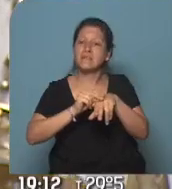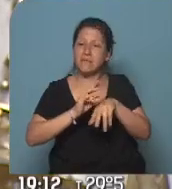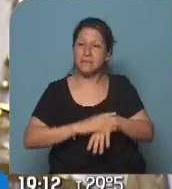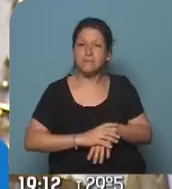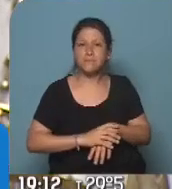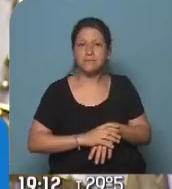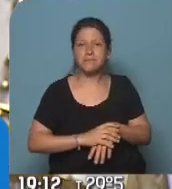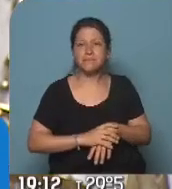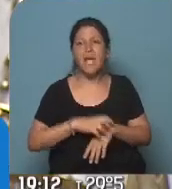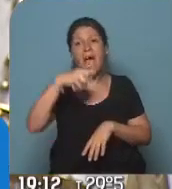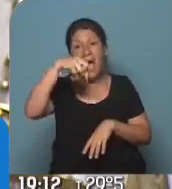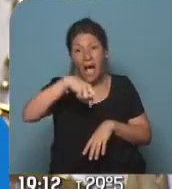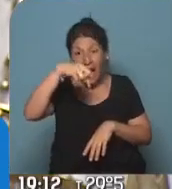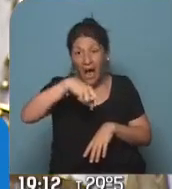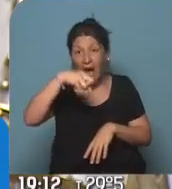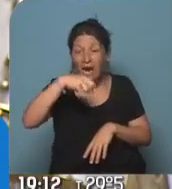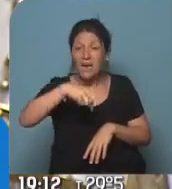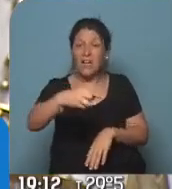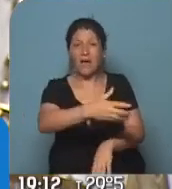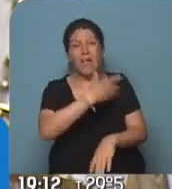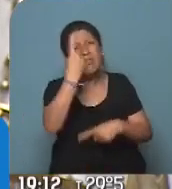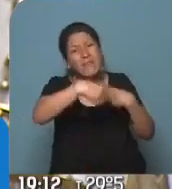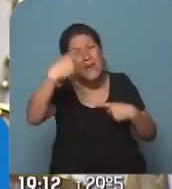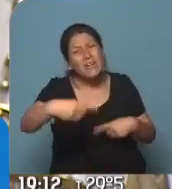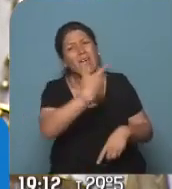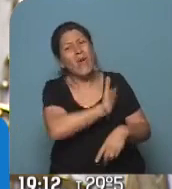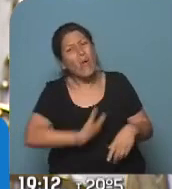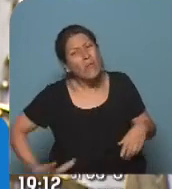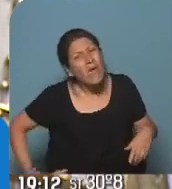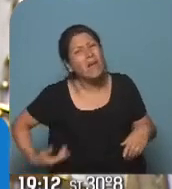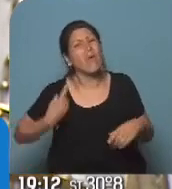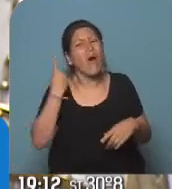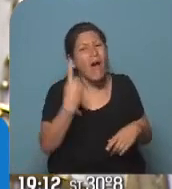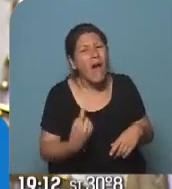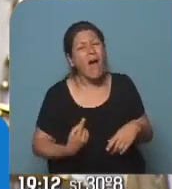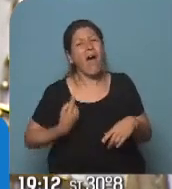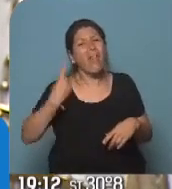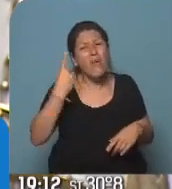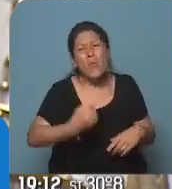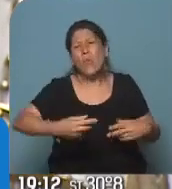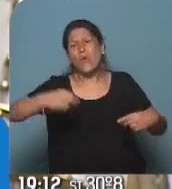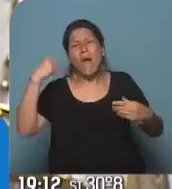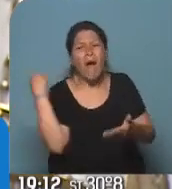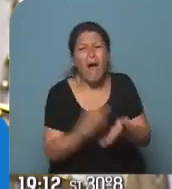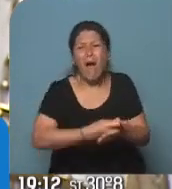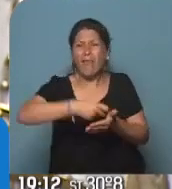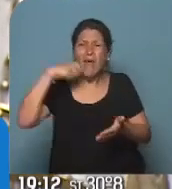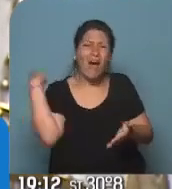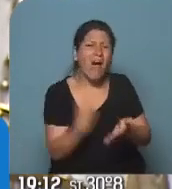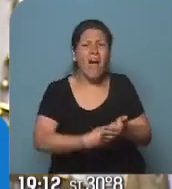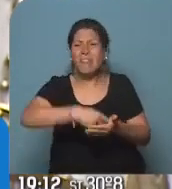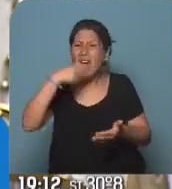Y acá, durante gobiernos y gobiernos, los que han llegado han gastado muchísimo más de lo que